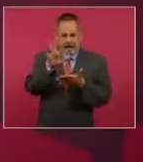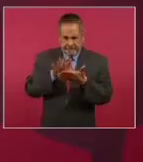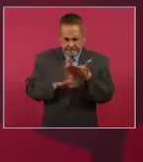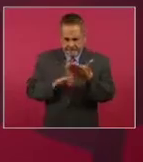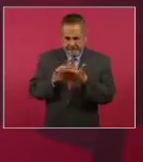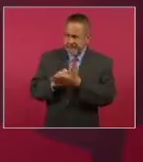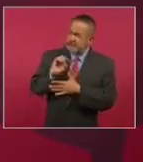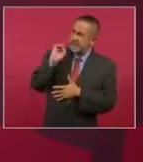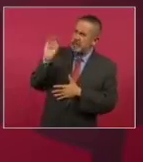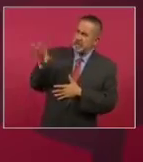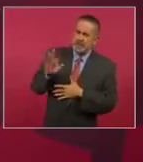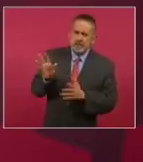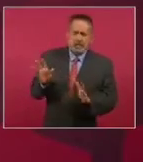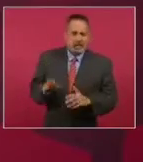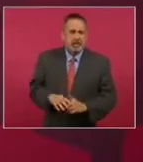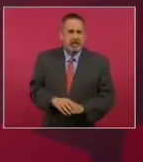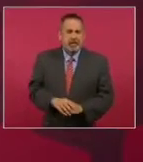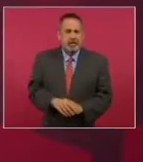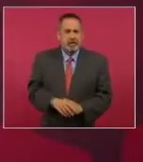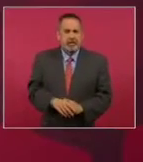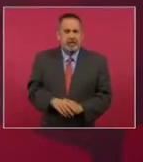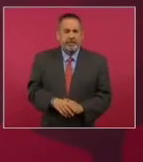Y como